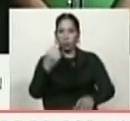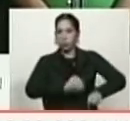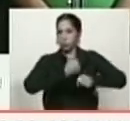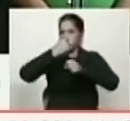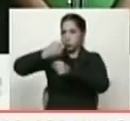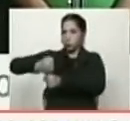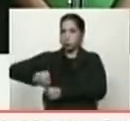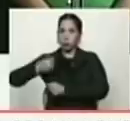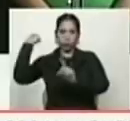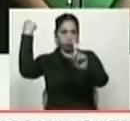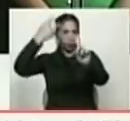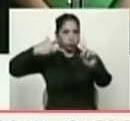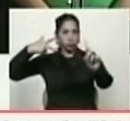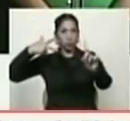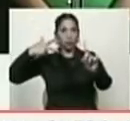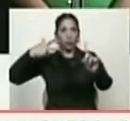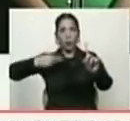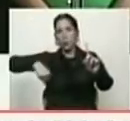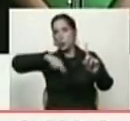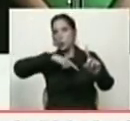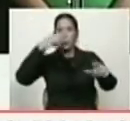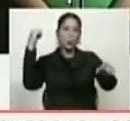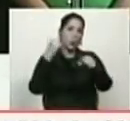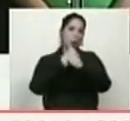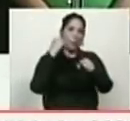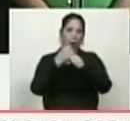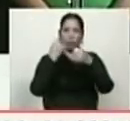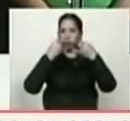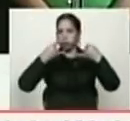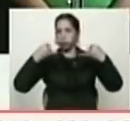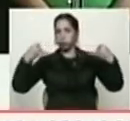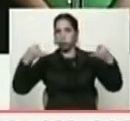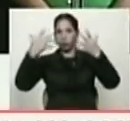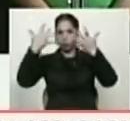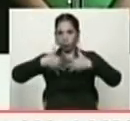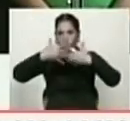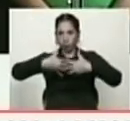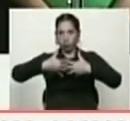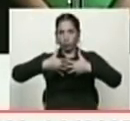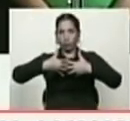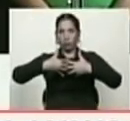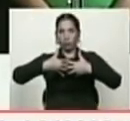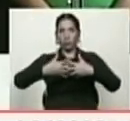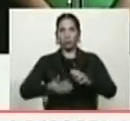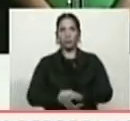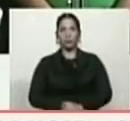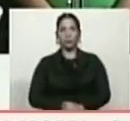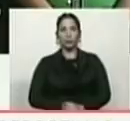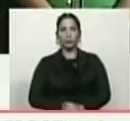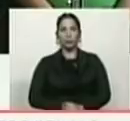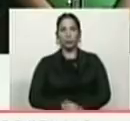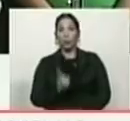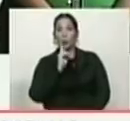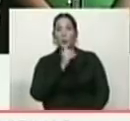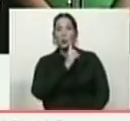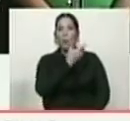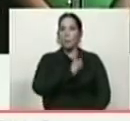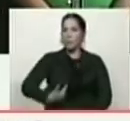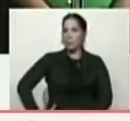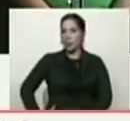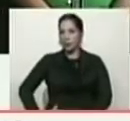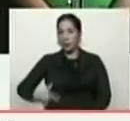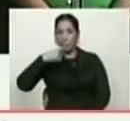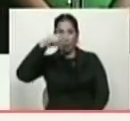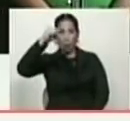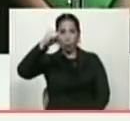Tamacuro. Un saludo a nuestros trabajadores de Corpoelec y del sector eléctrico en general. En nombre del presidente de la